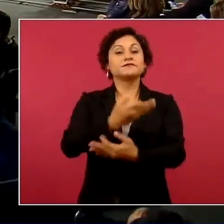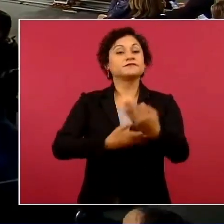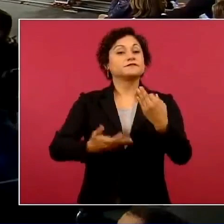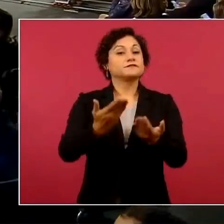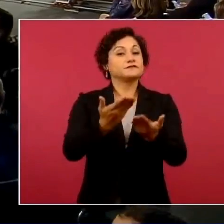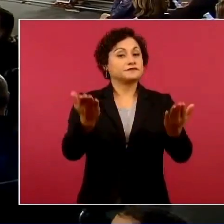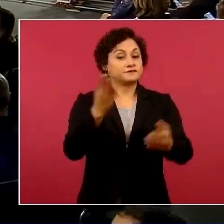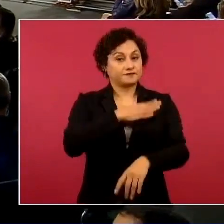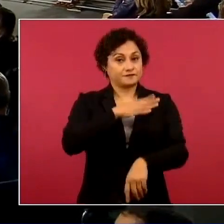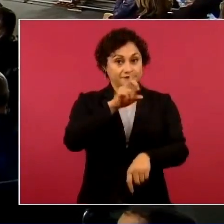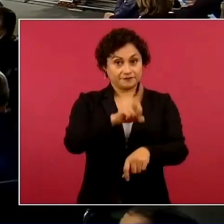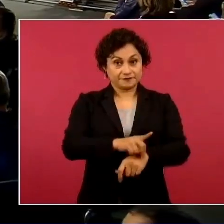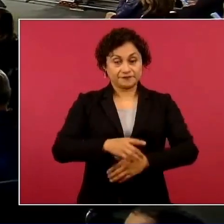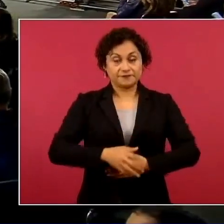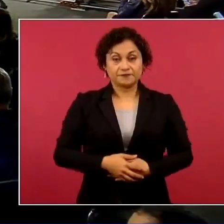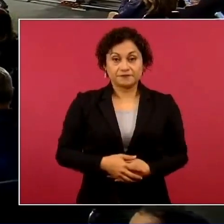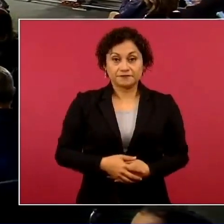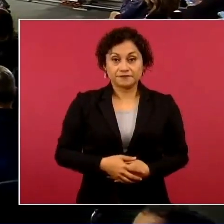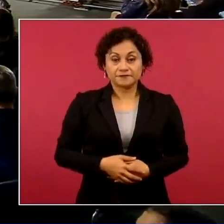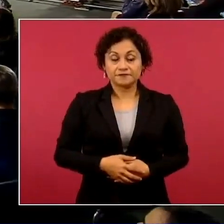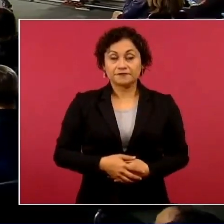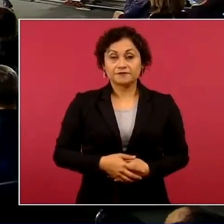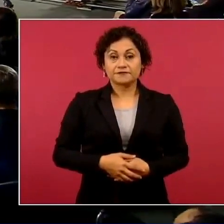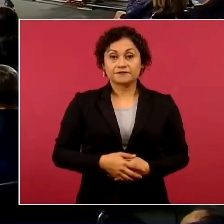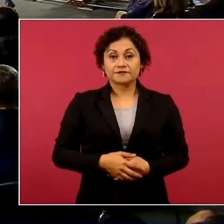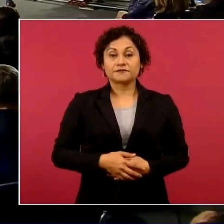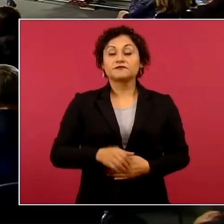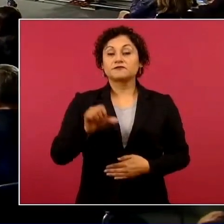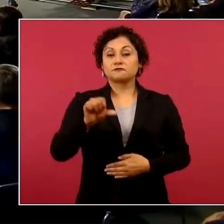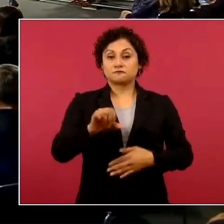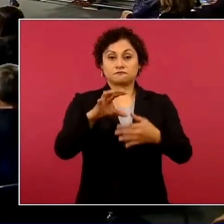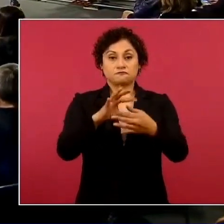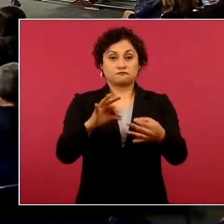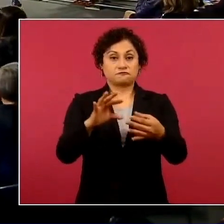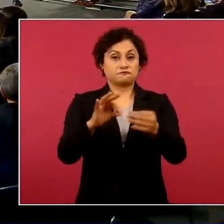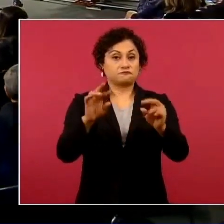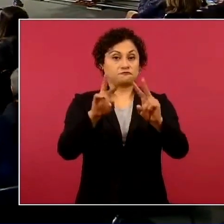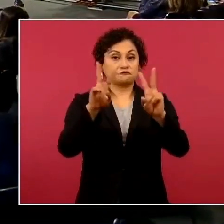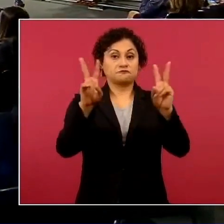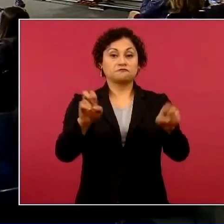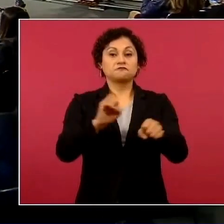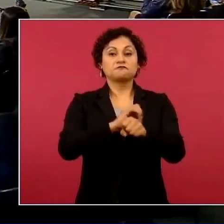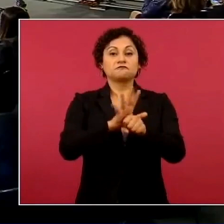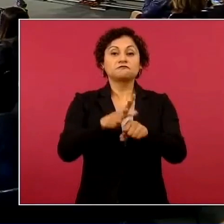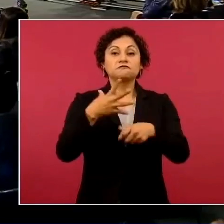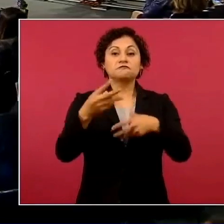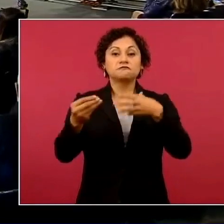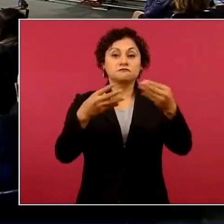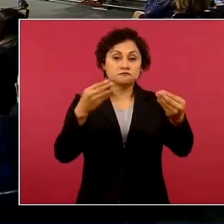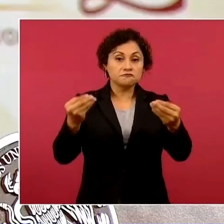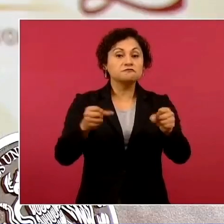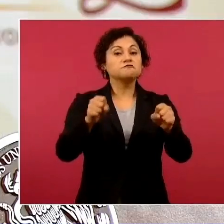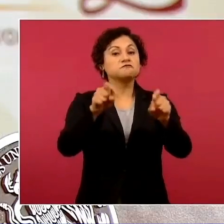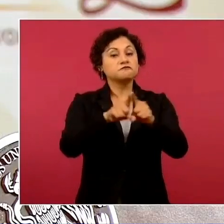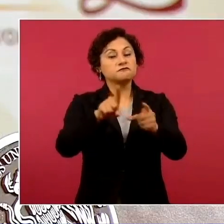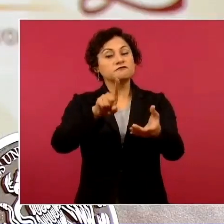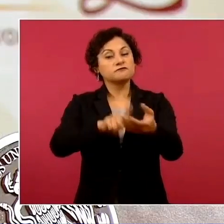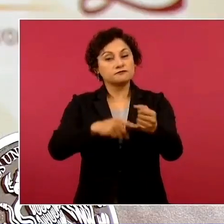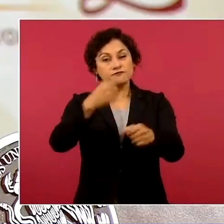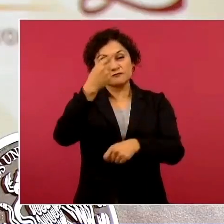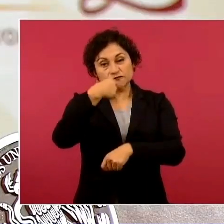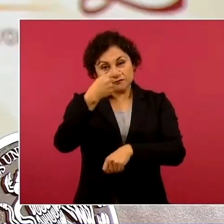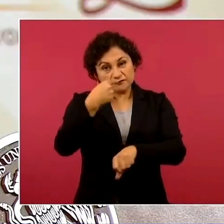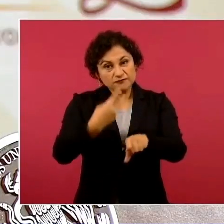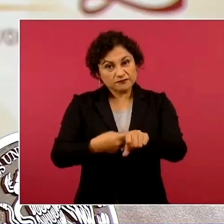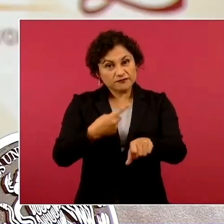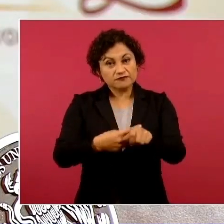ustedes. Comentamos sobre la pandemia COVID y las infecciones respiratorias en la temporada invernal. Como